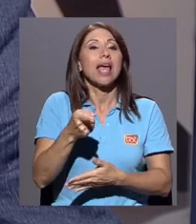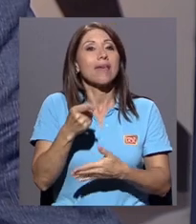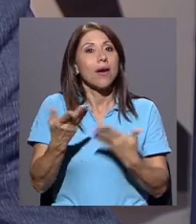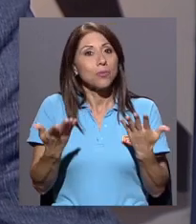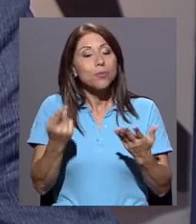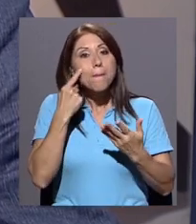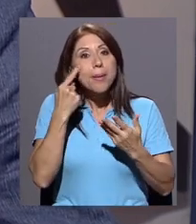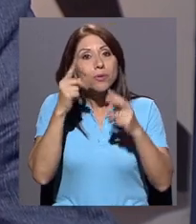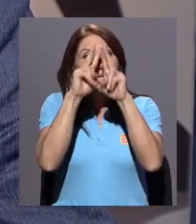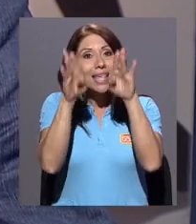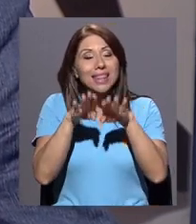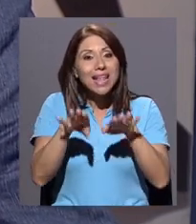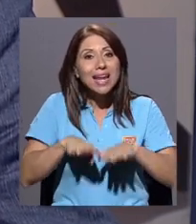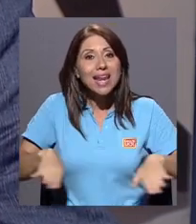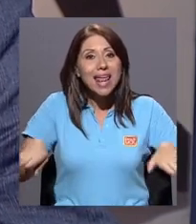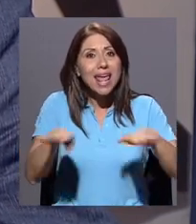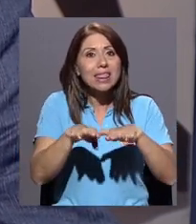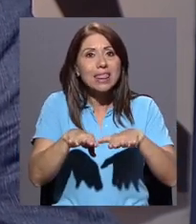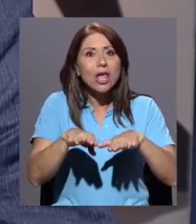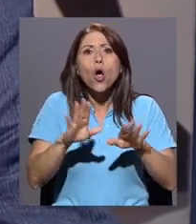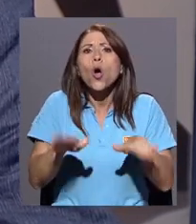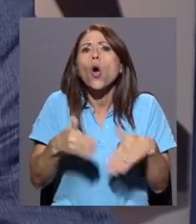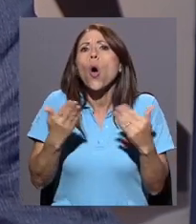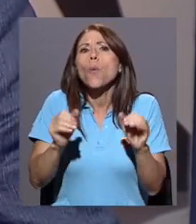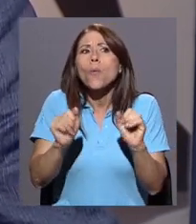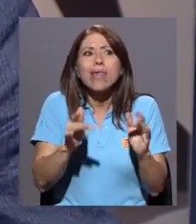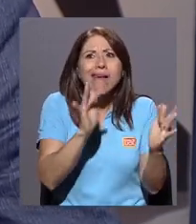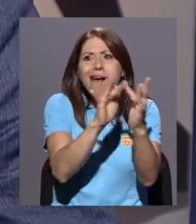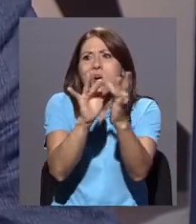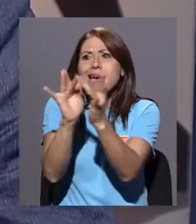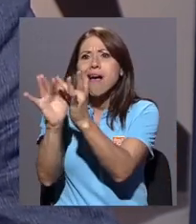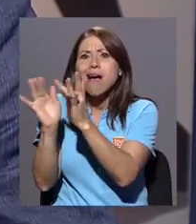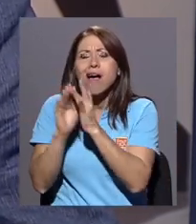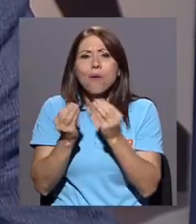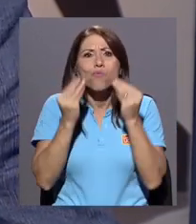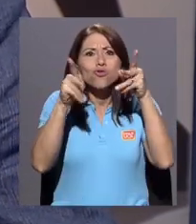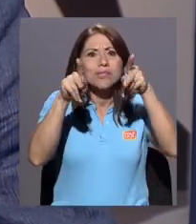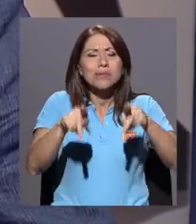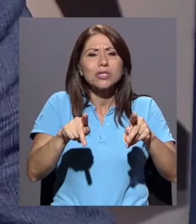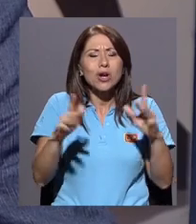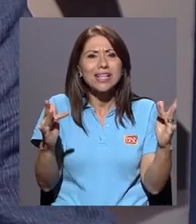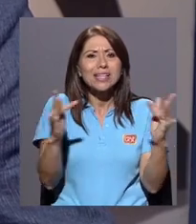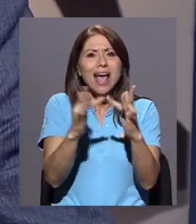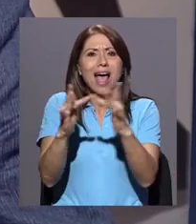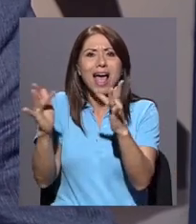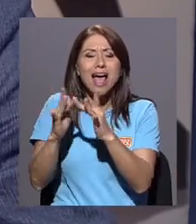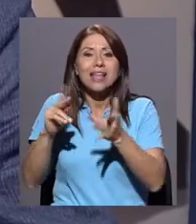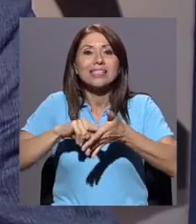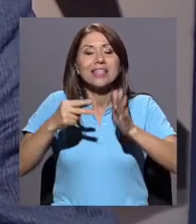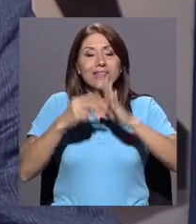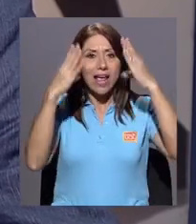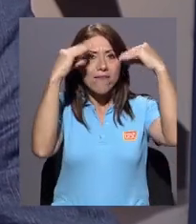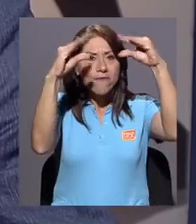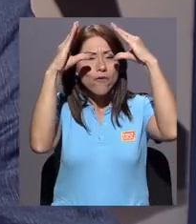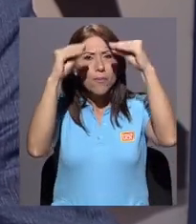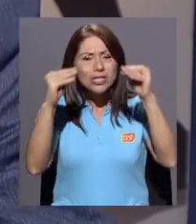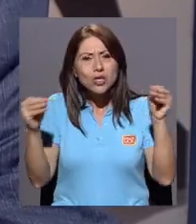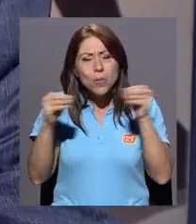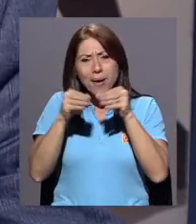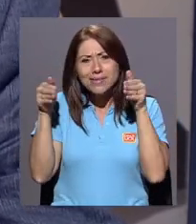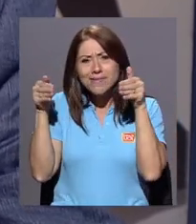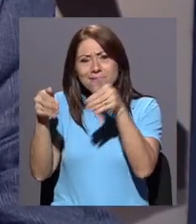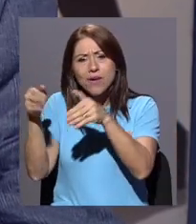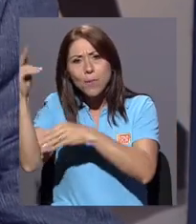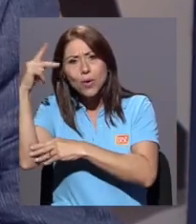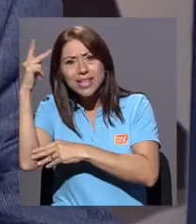especialmente donde en Internet lo que se premia, lo que consigue grandes públicos, es información, digamos, politizada en el sentido clásico, vale decir, que